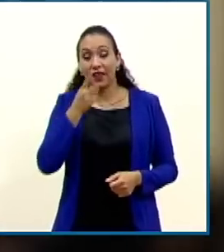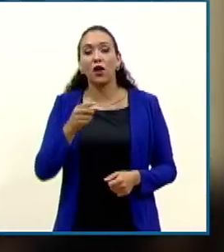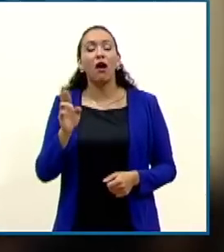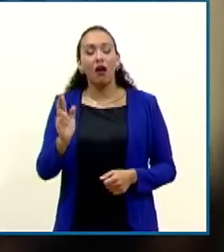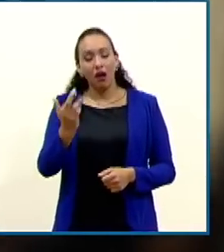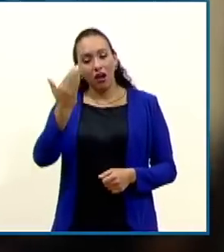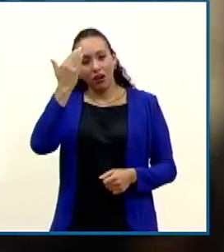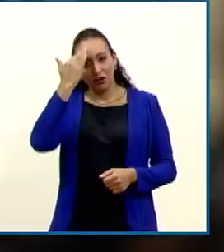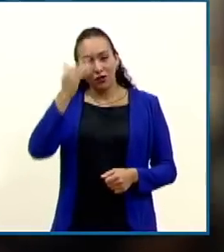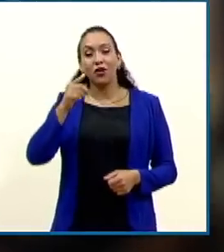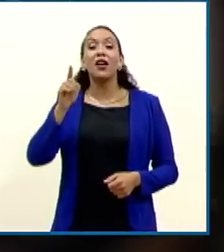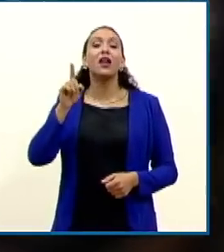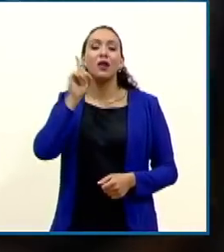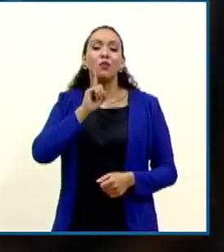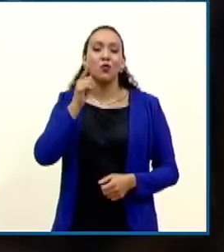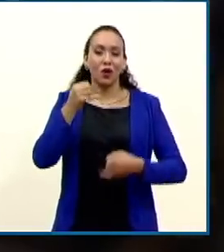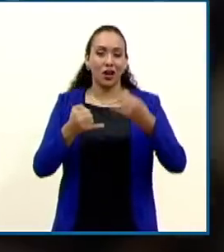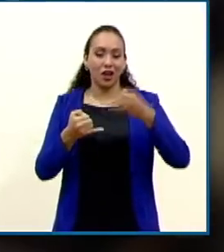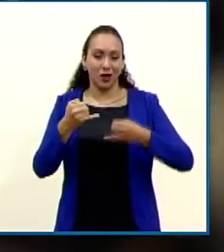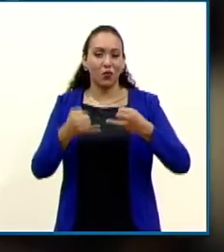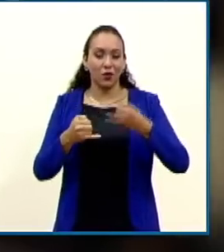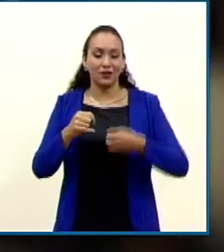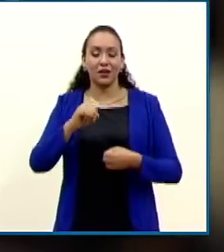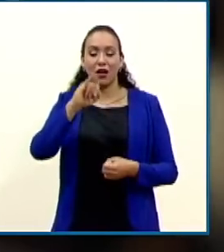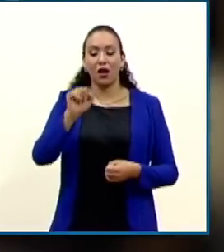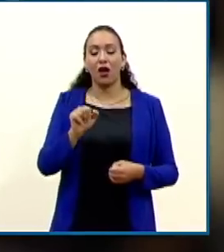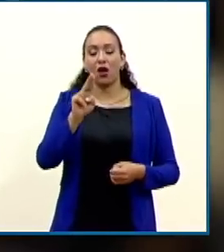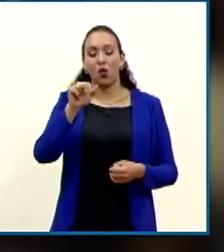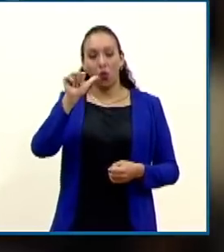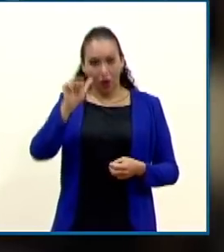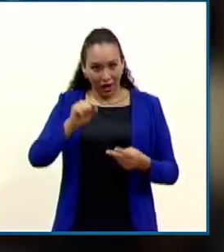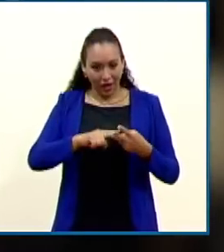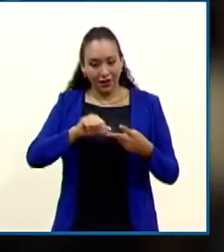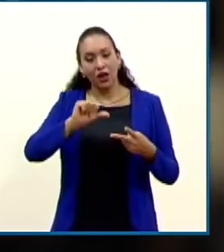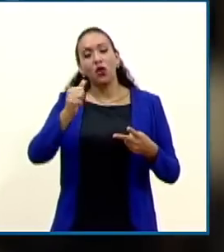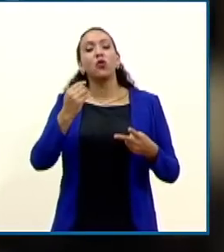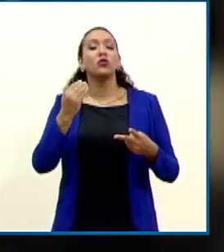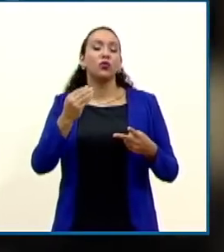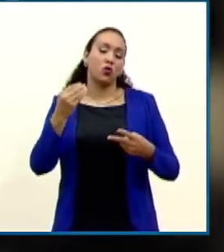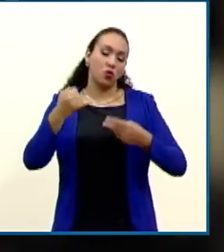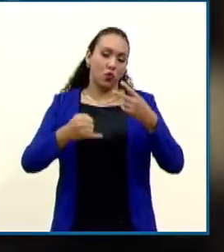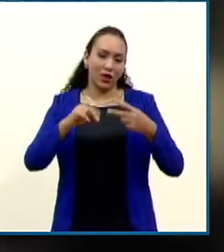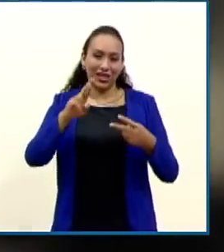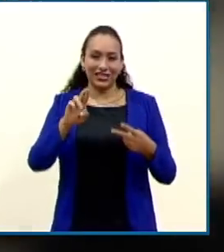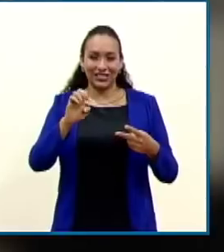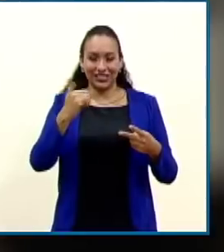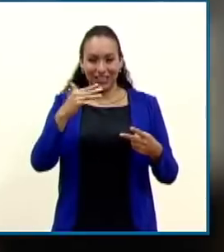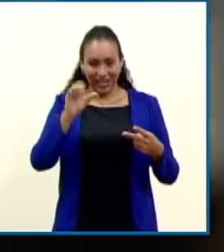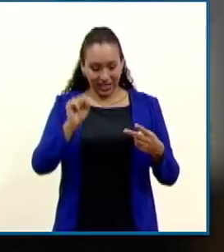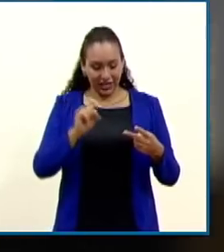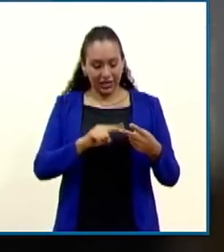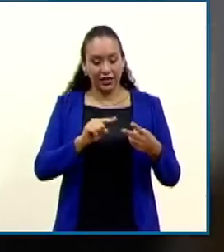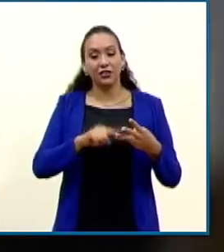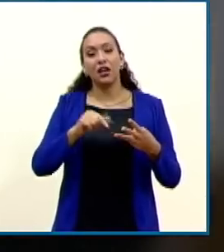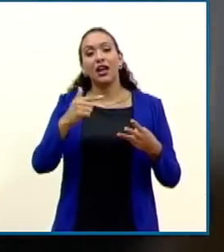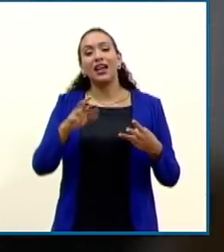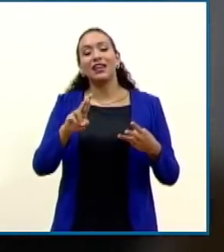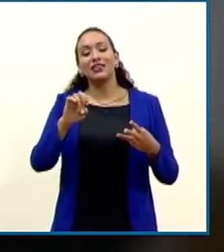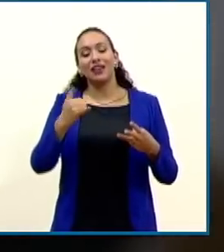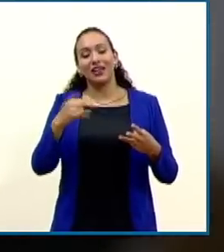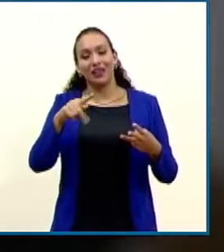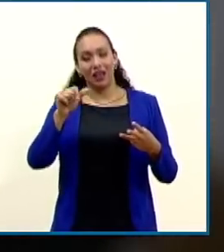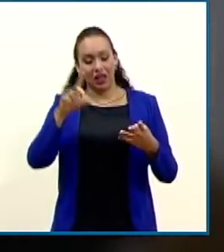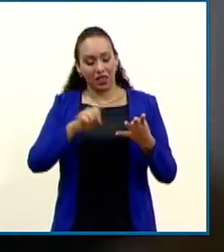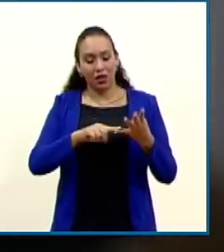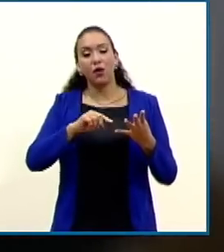de distrito Juana Fuentes Velázquez, de los magistrados Juan Pablo Gómez Fierro y Reinaldo Reyes Rosas, así como de Patricia